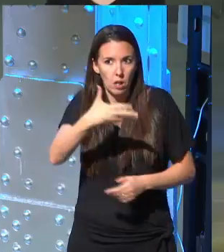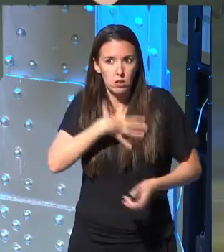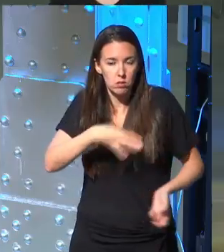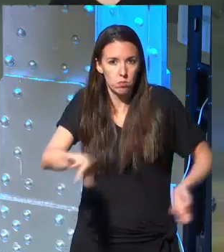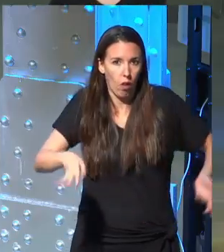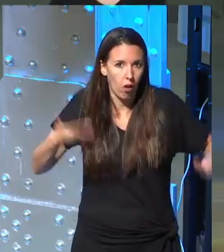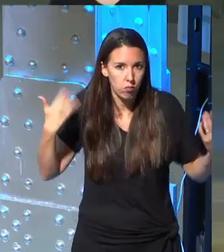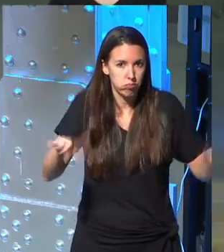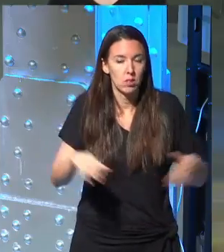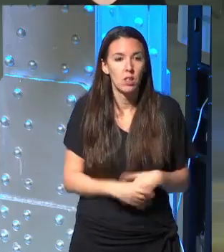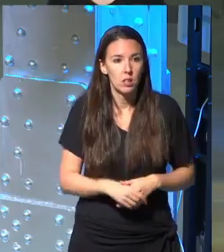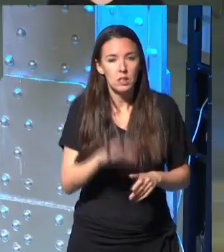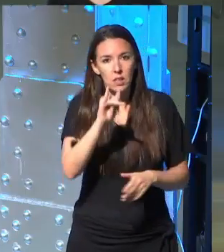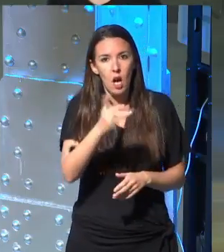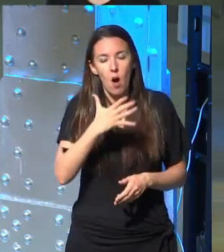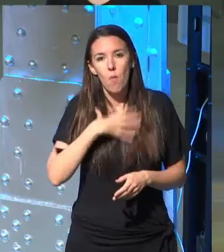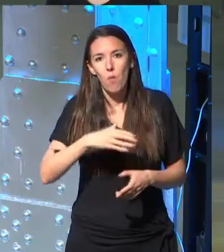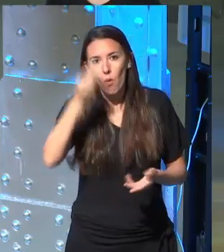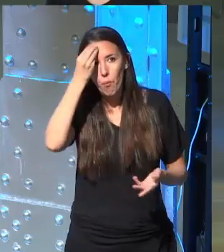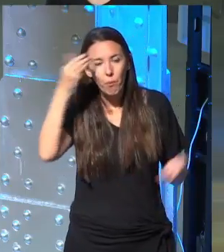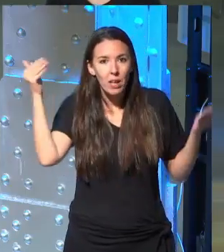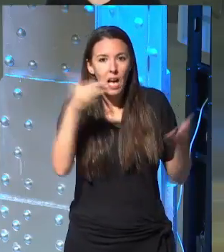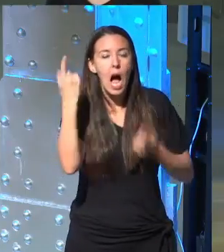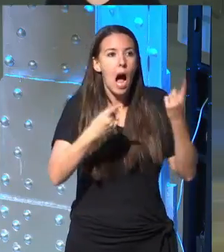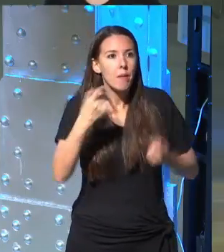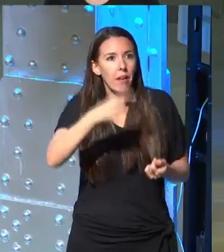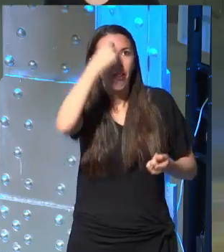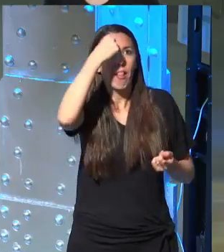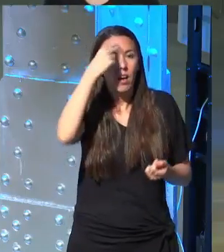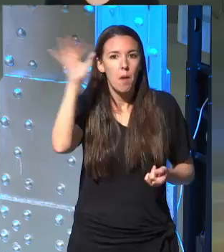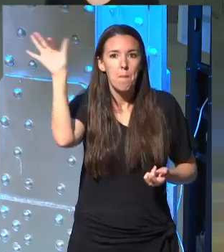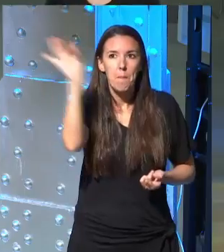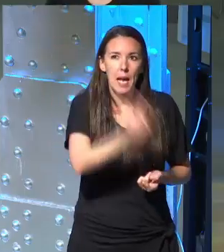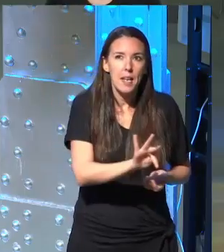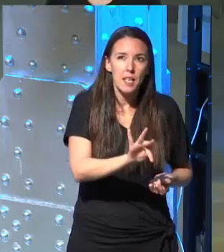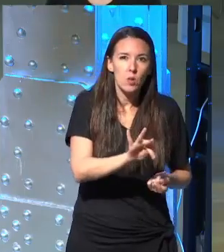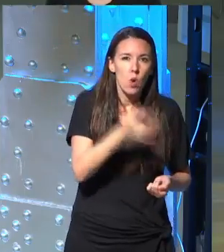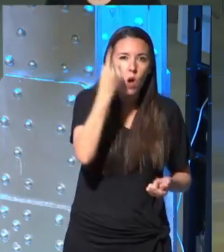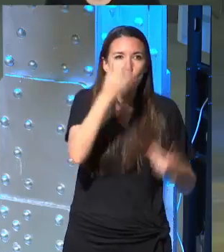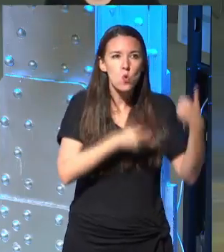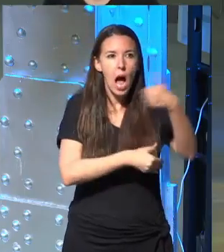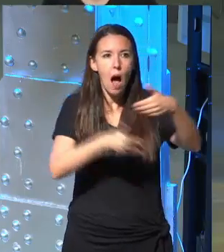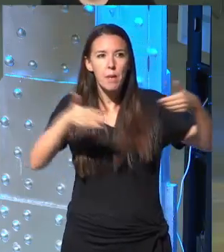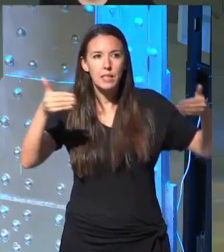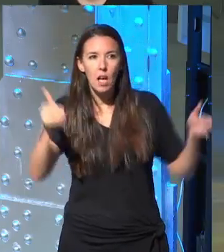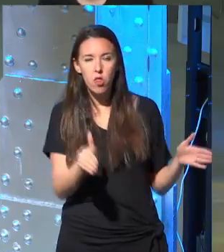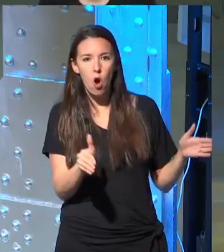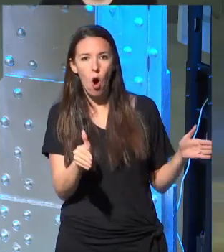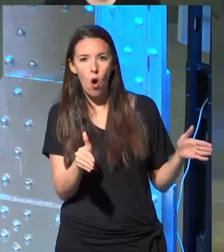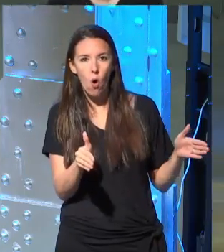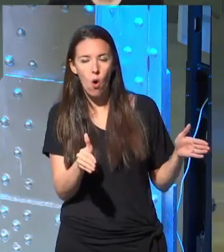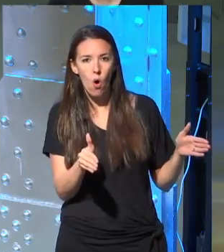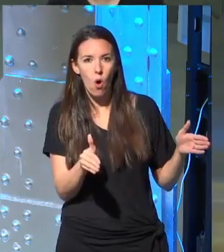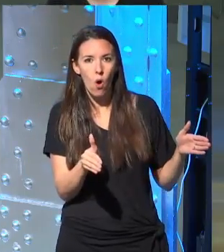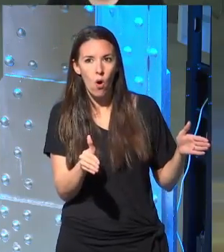que... Sí, es como que ya puedo dejar de pensar en... A ver si se me ocurre una película que transcurra en una habitación. Entonces,